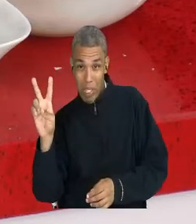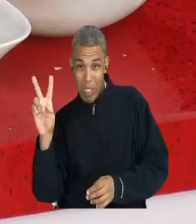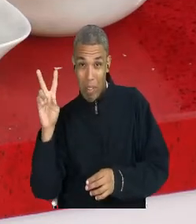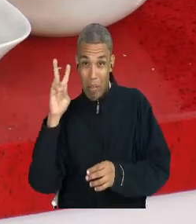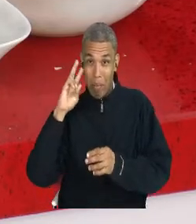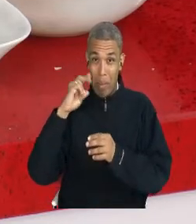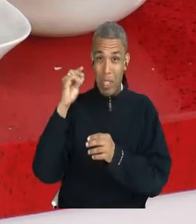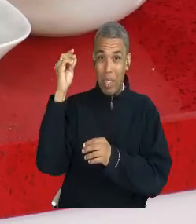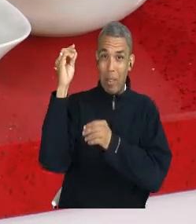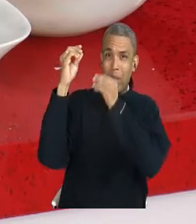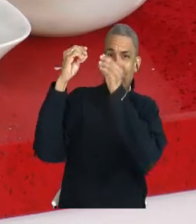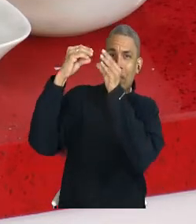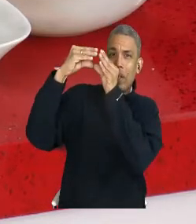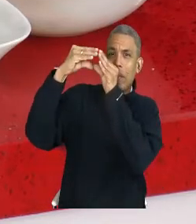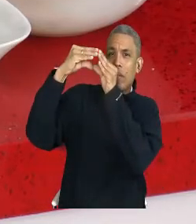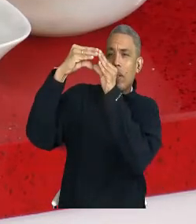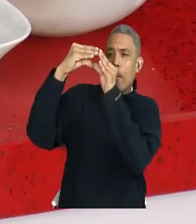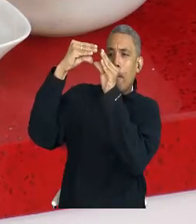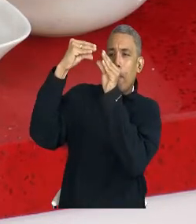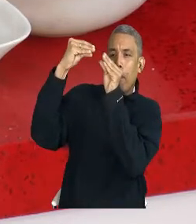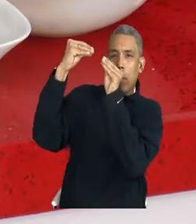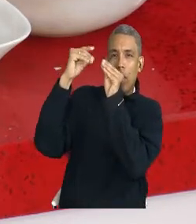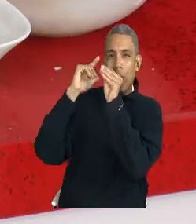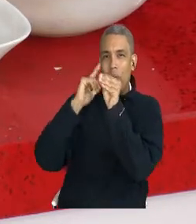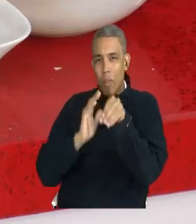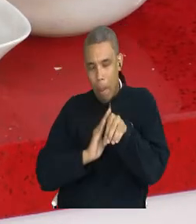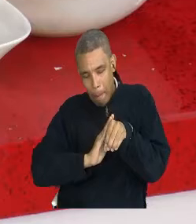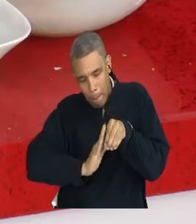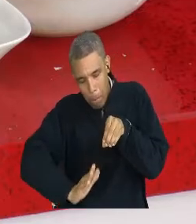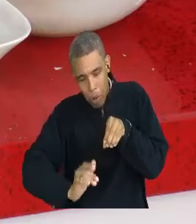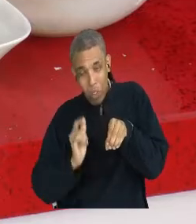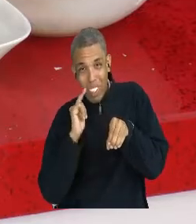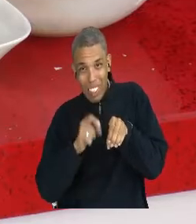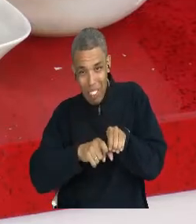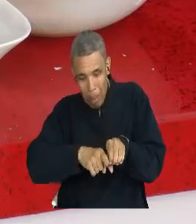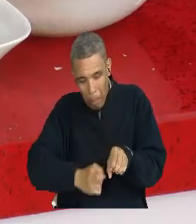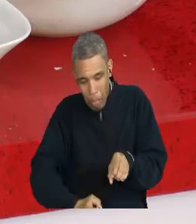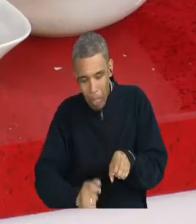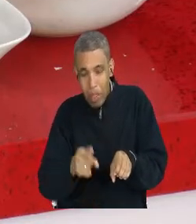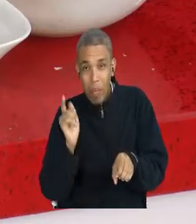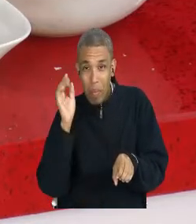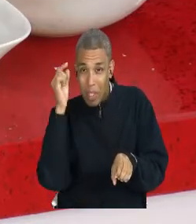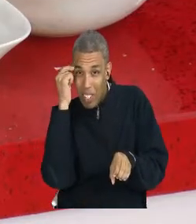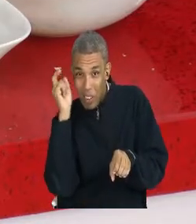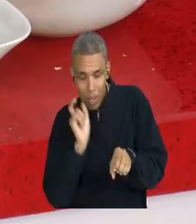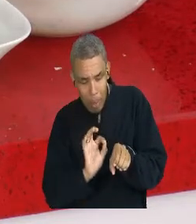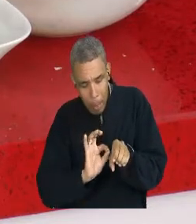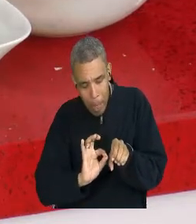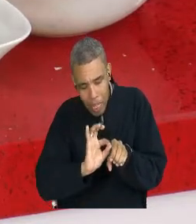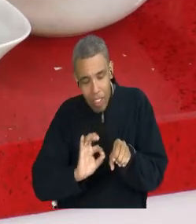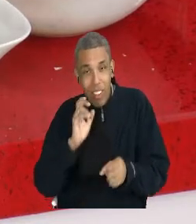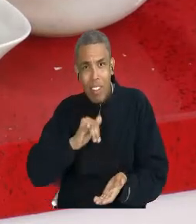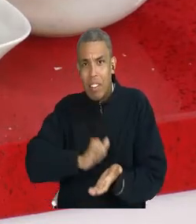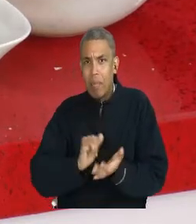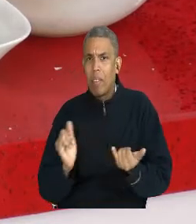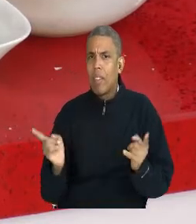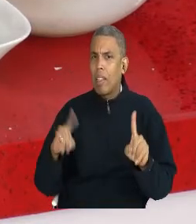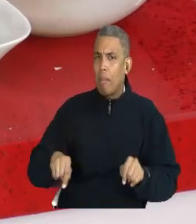Ajá. Tenemos nuestro melón, tocineta, y traje aquí una crema de leche, leche líquida, yogur, traje